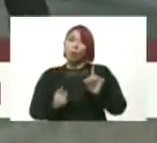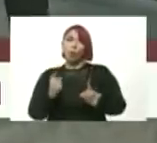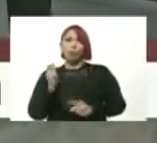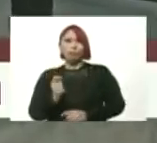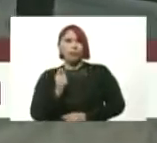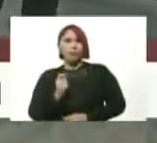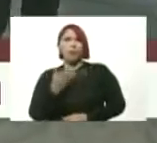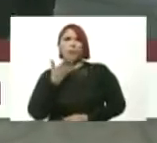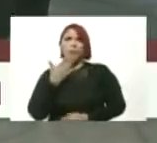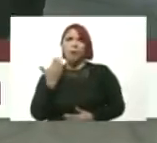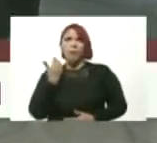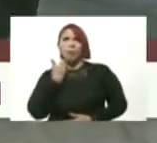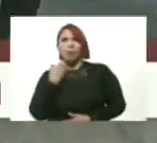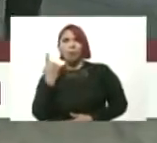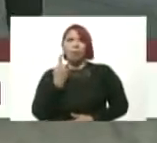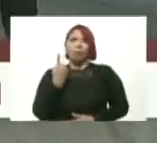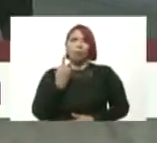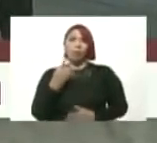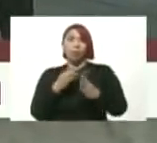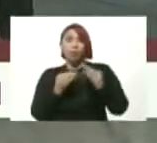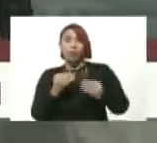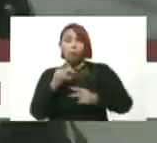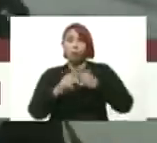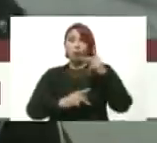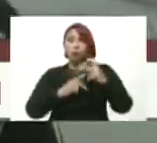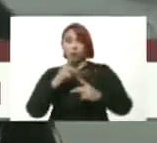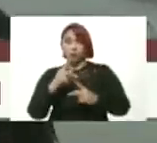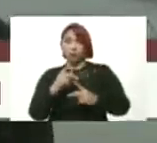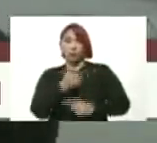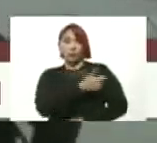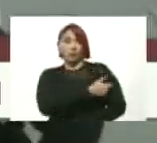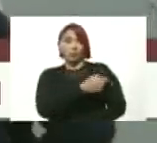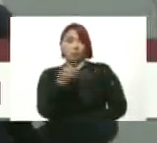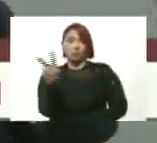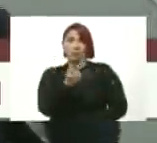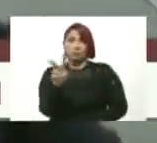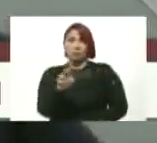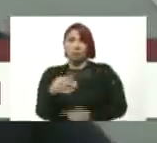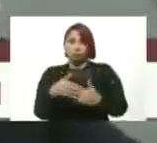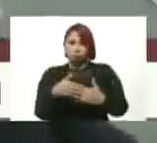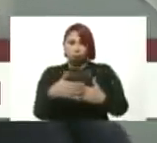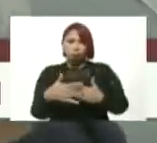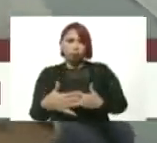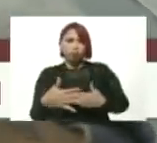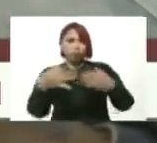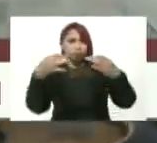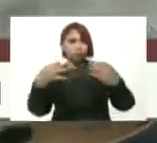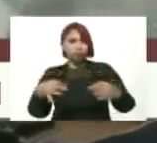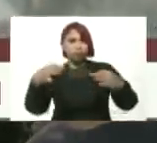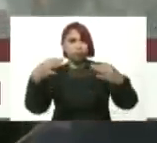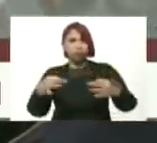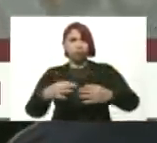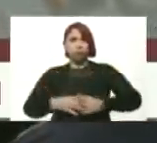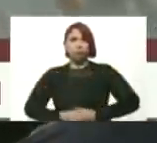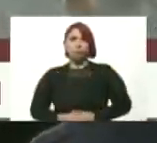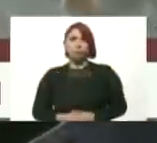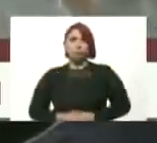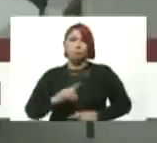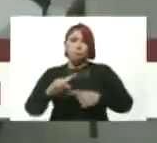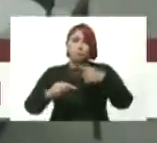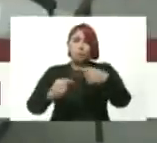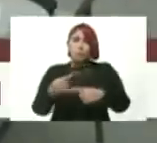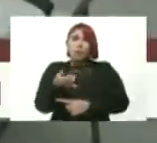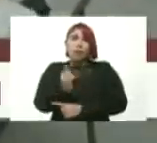afortunadamente todo el proceso de vacunación en venezuela ha transcurrido sin contratiempo y luego está